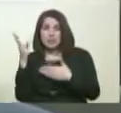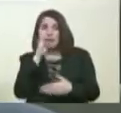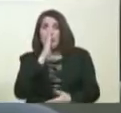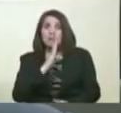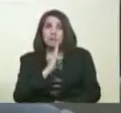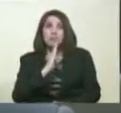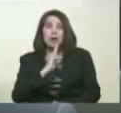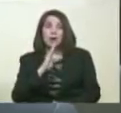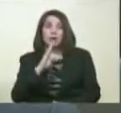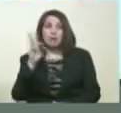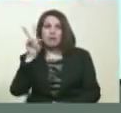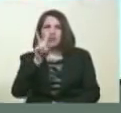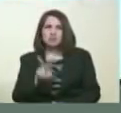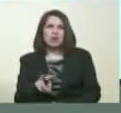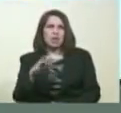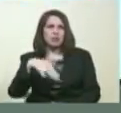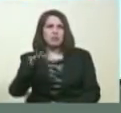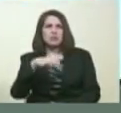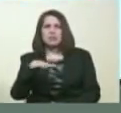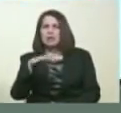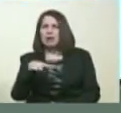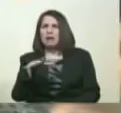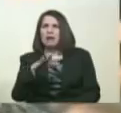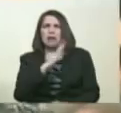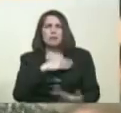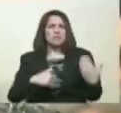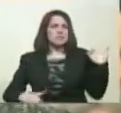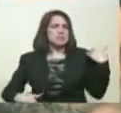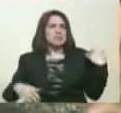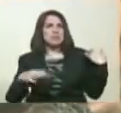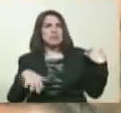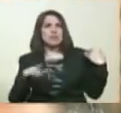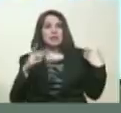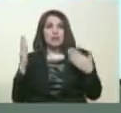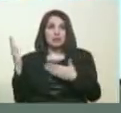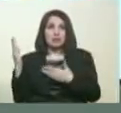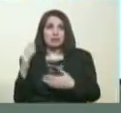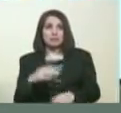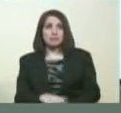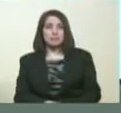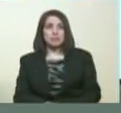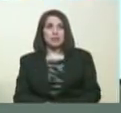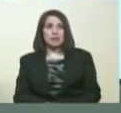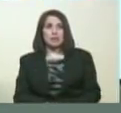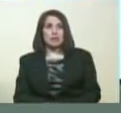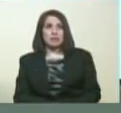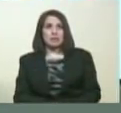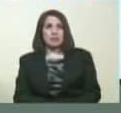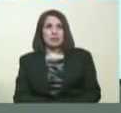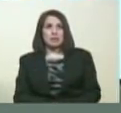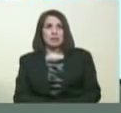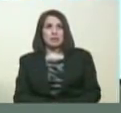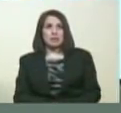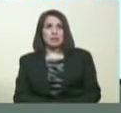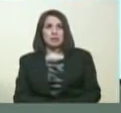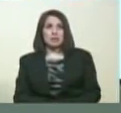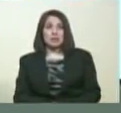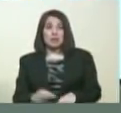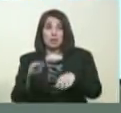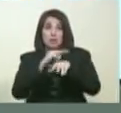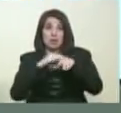Venezuela. José Morales, ¿dónde está? José Morales estaba escondido por allá. ¿Y el Banco del Tesoro? Bueno, ministro